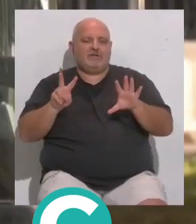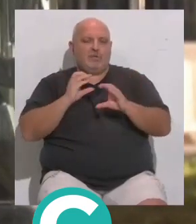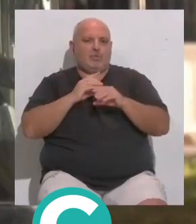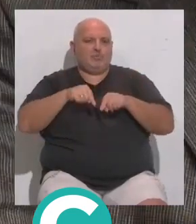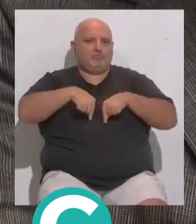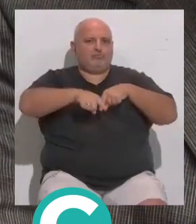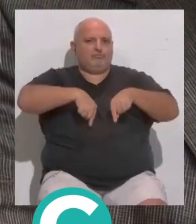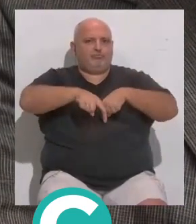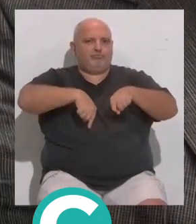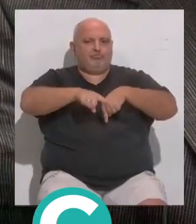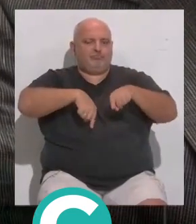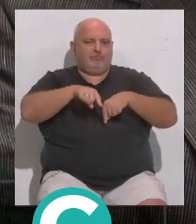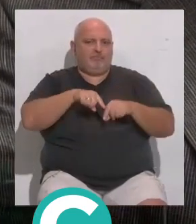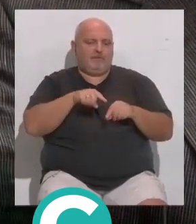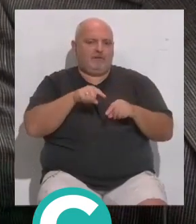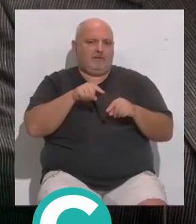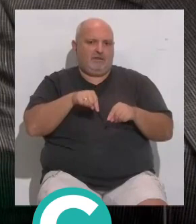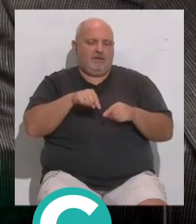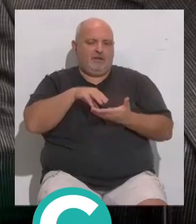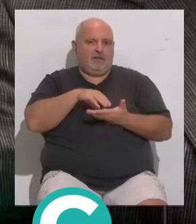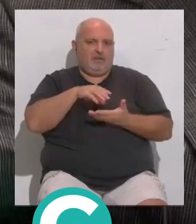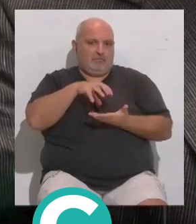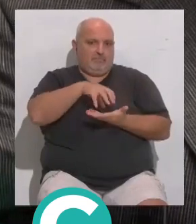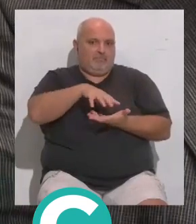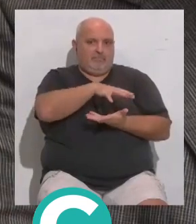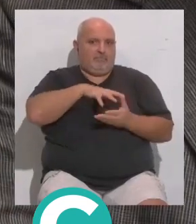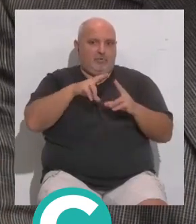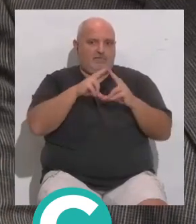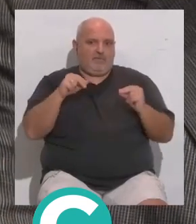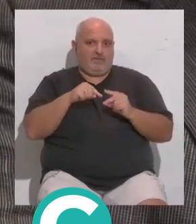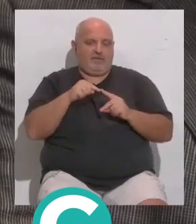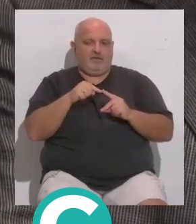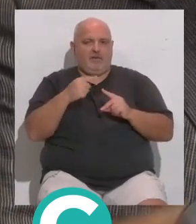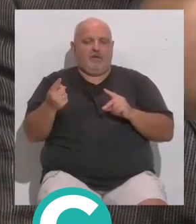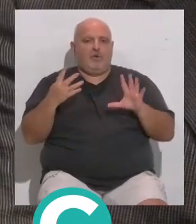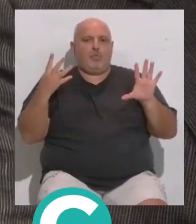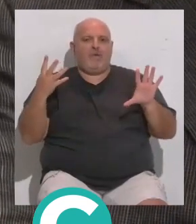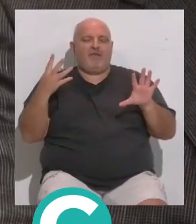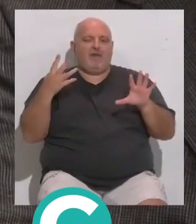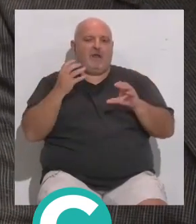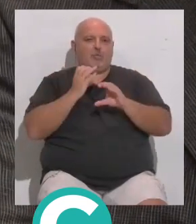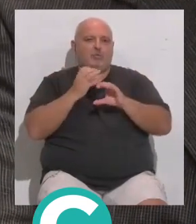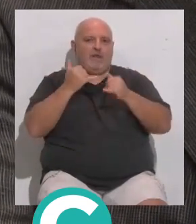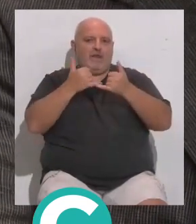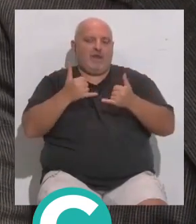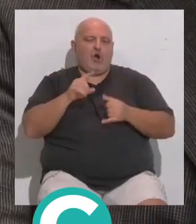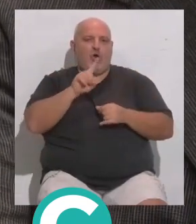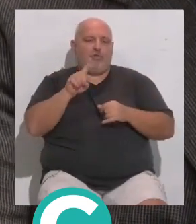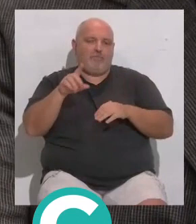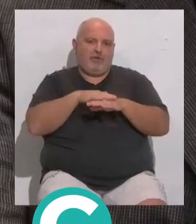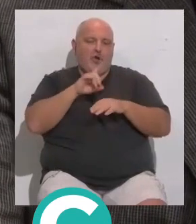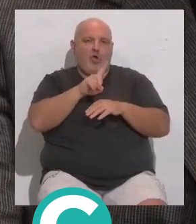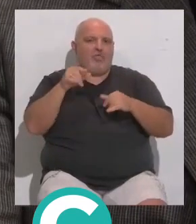expediciones que salen desde este campus y que llegan a este campus en 9 líneas, en 11 líneas,